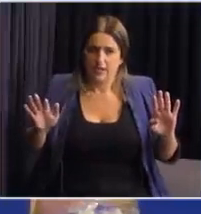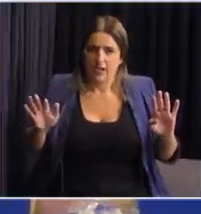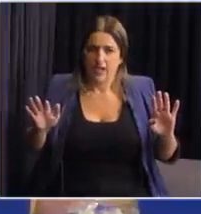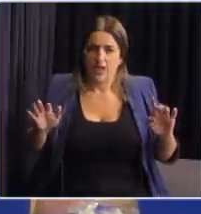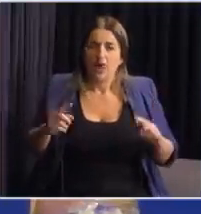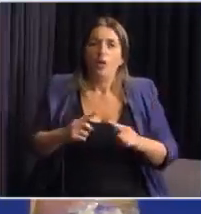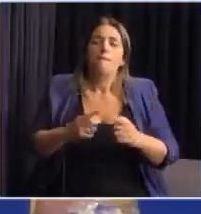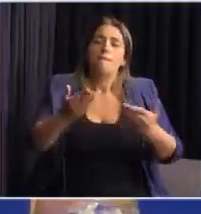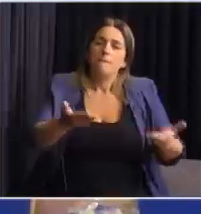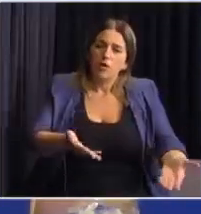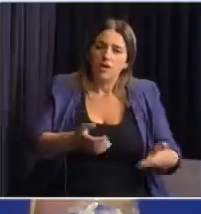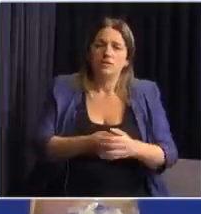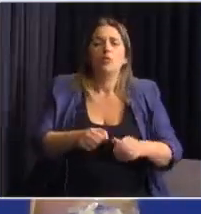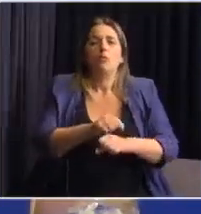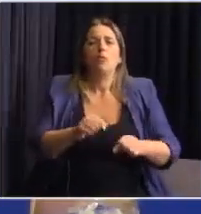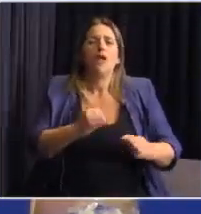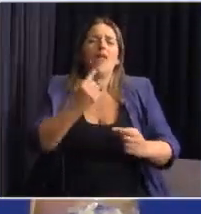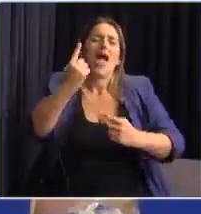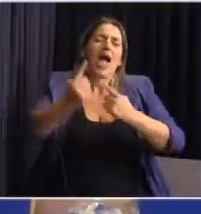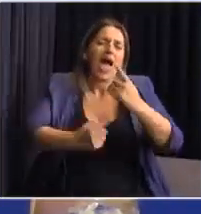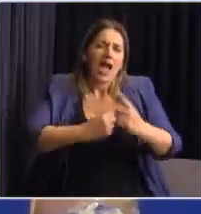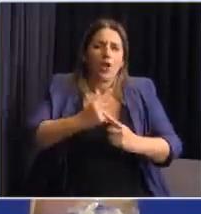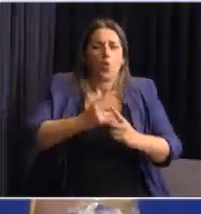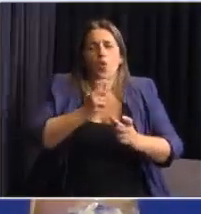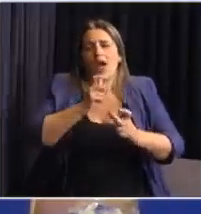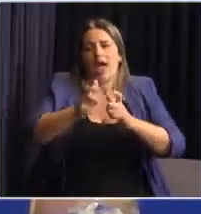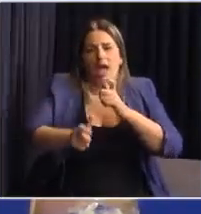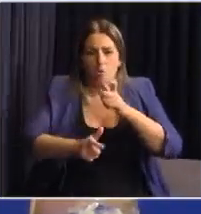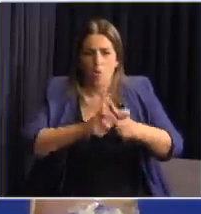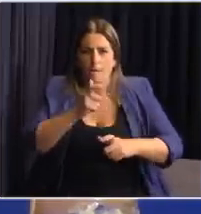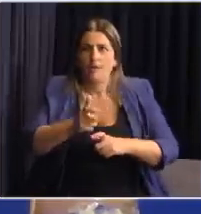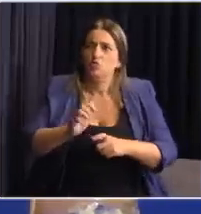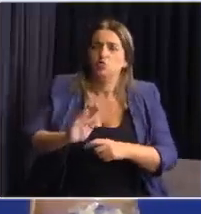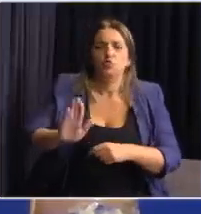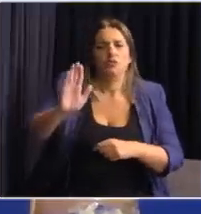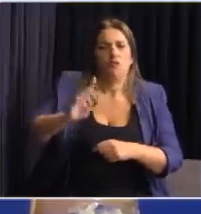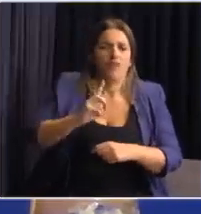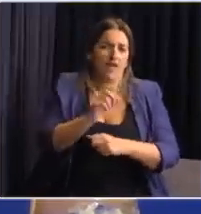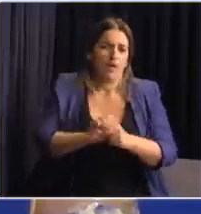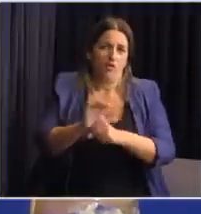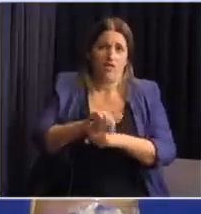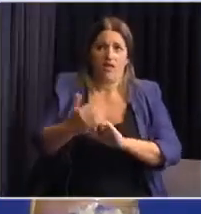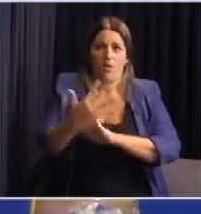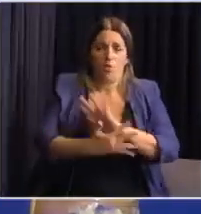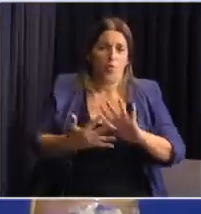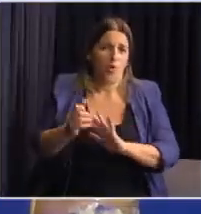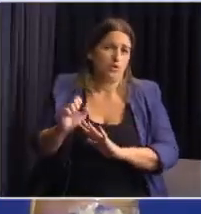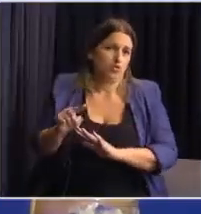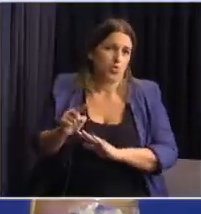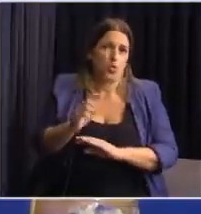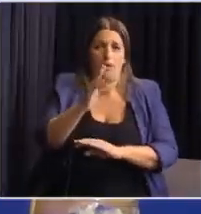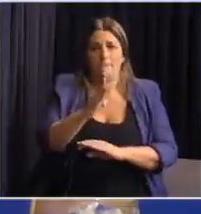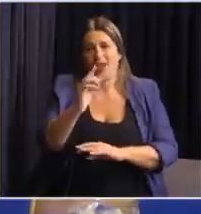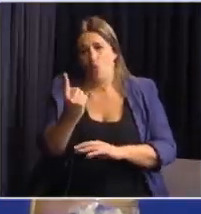por allí quizás haya algunas explicaciones que tengan que ver con el tipo de virus predominante en el país, que es una variante